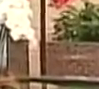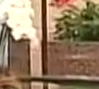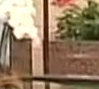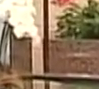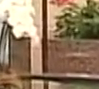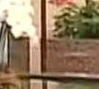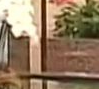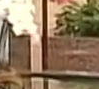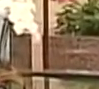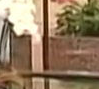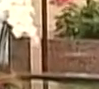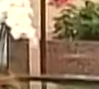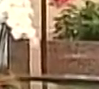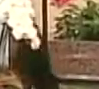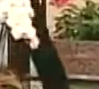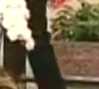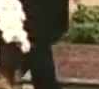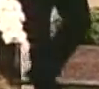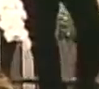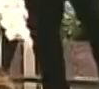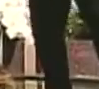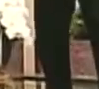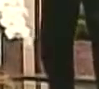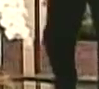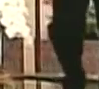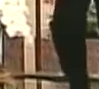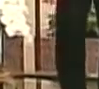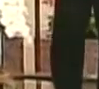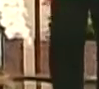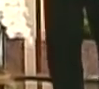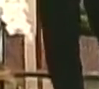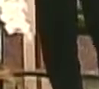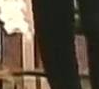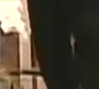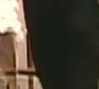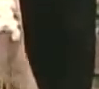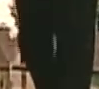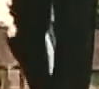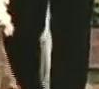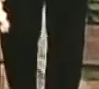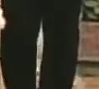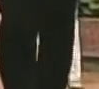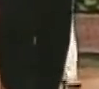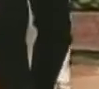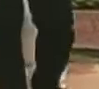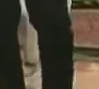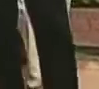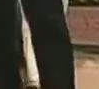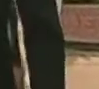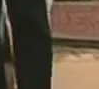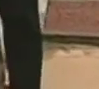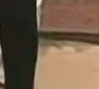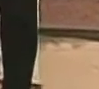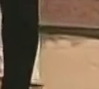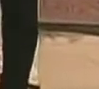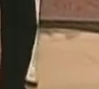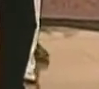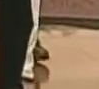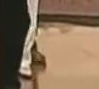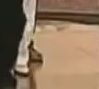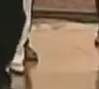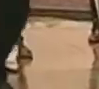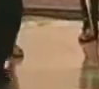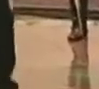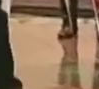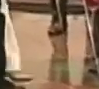significado político para la revolución bolivariana la fecha que Recuerda la rebelión Cívico militar que en